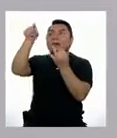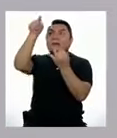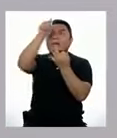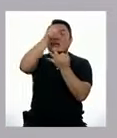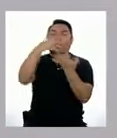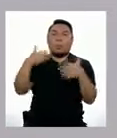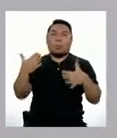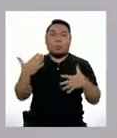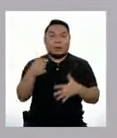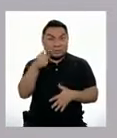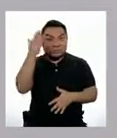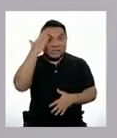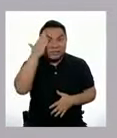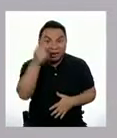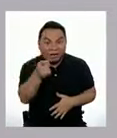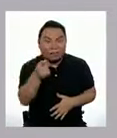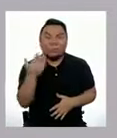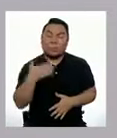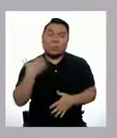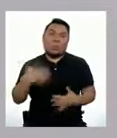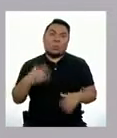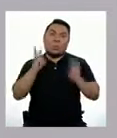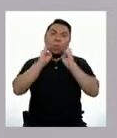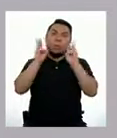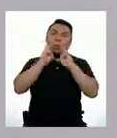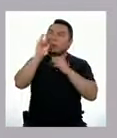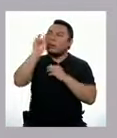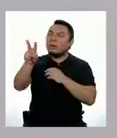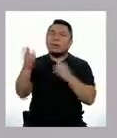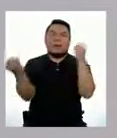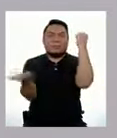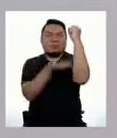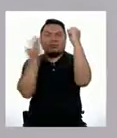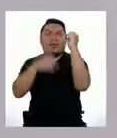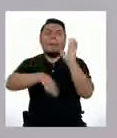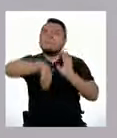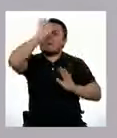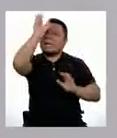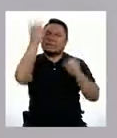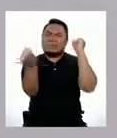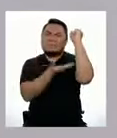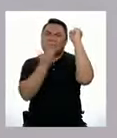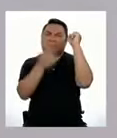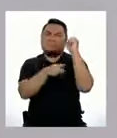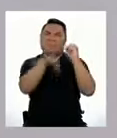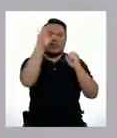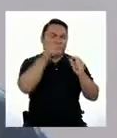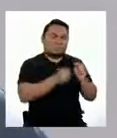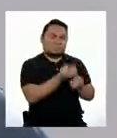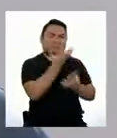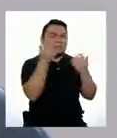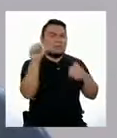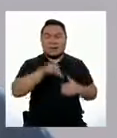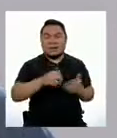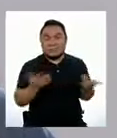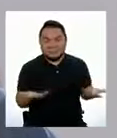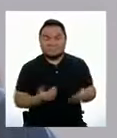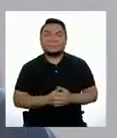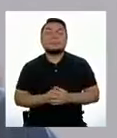llamado mucho la atención la deforestación y cuánto contribuye al exceso de gases de efecto invernadero.